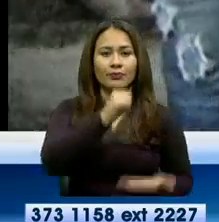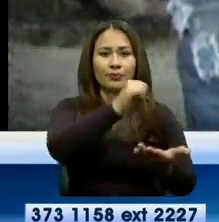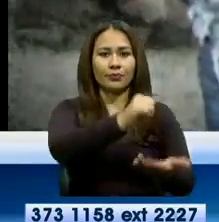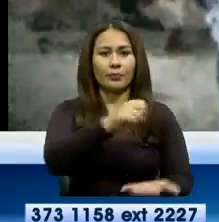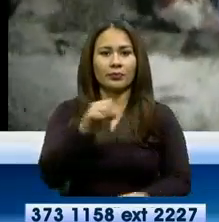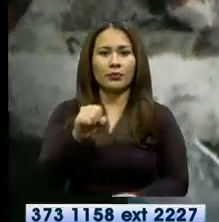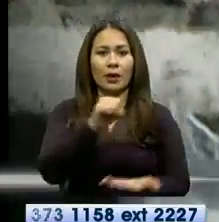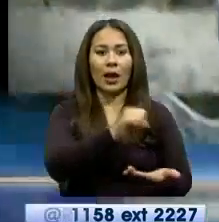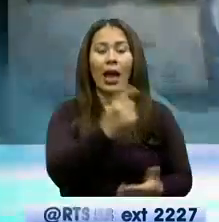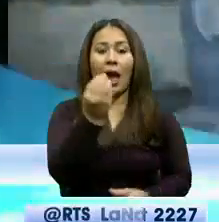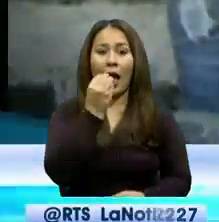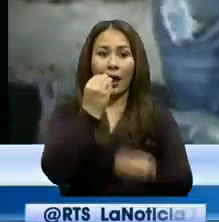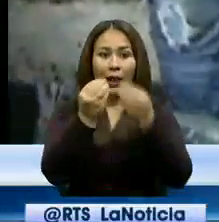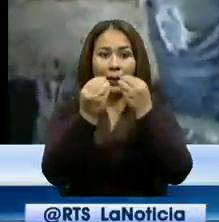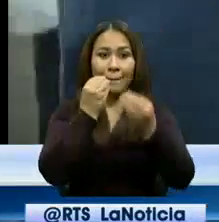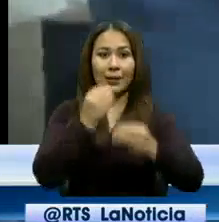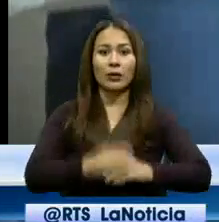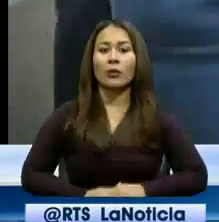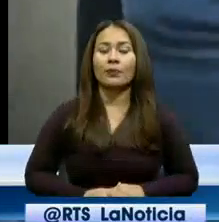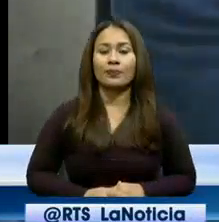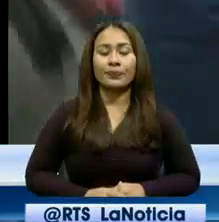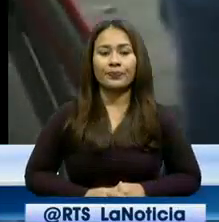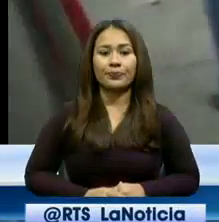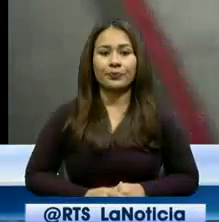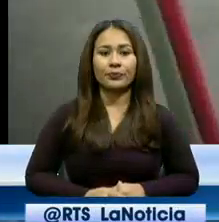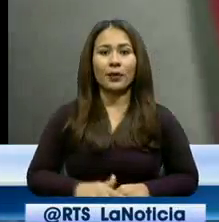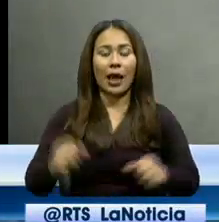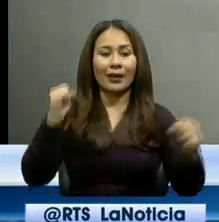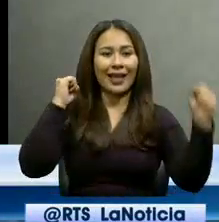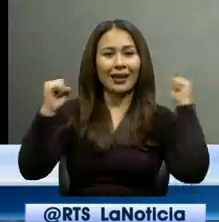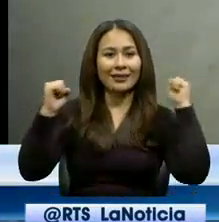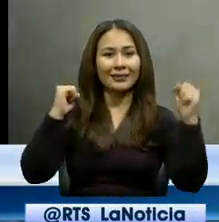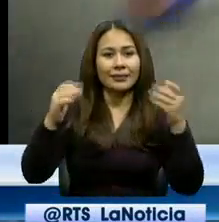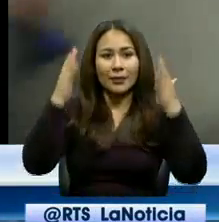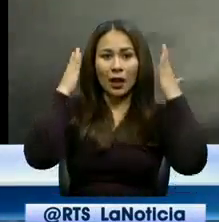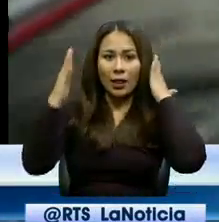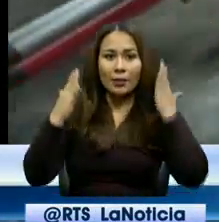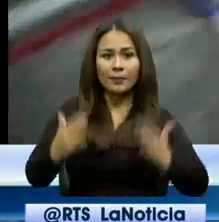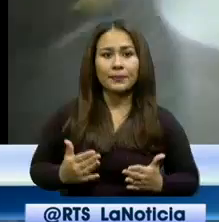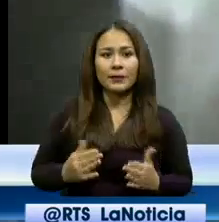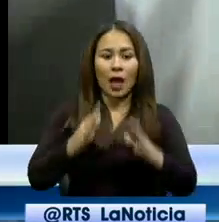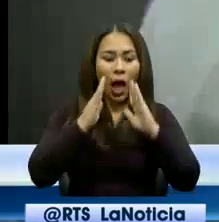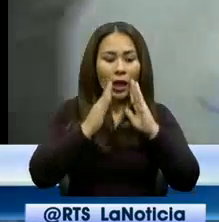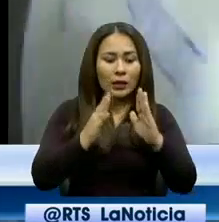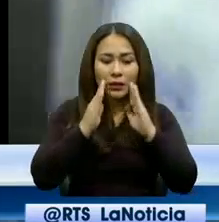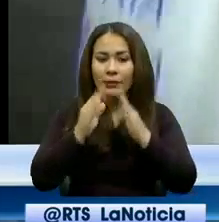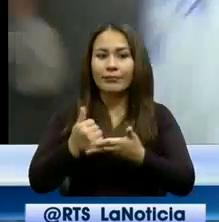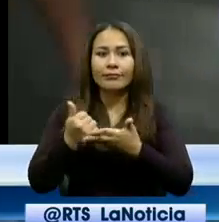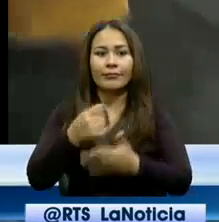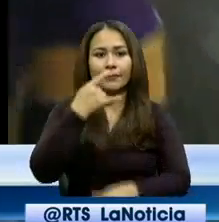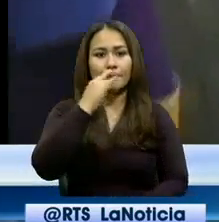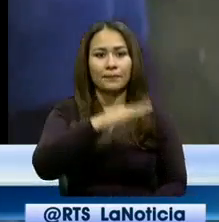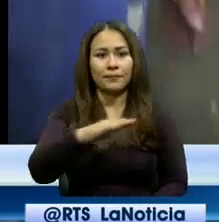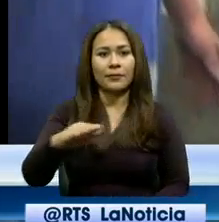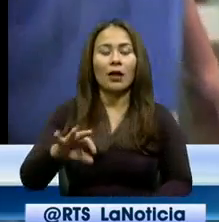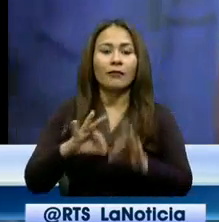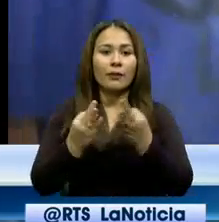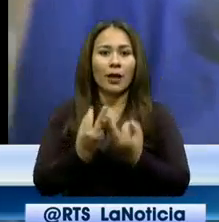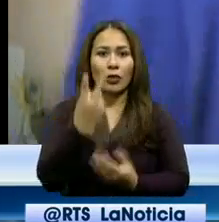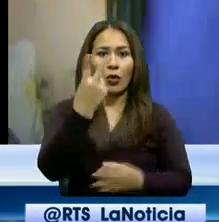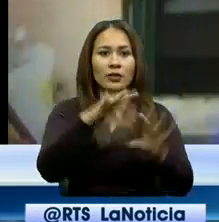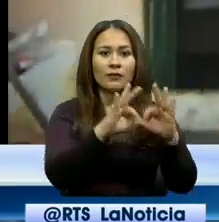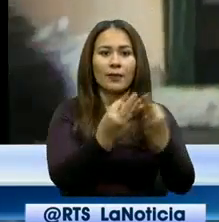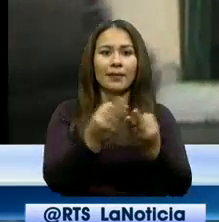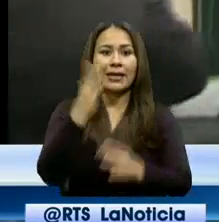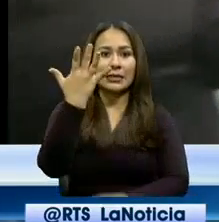una alimentación que viene con habitación limpieza atención higiénica para las personas no las dejan que para cada familia son de familia